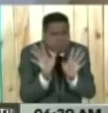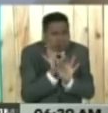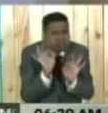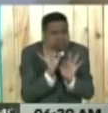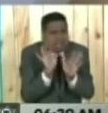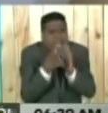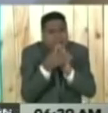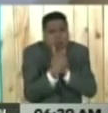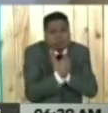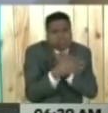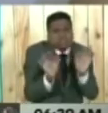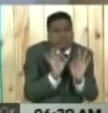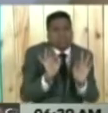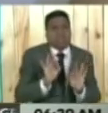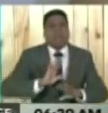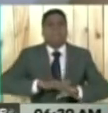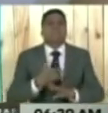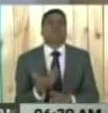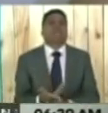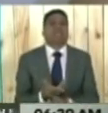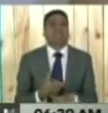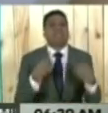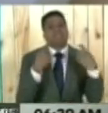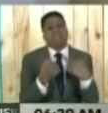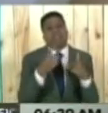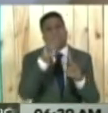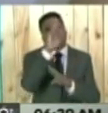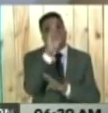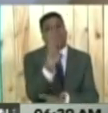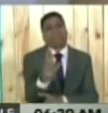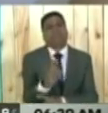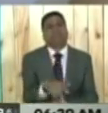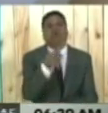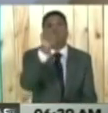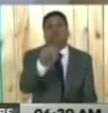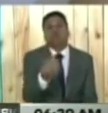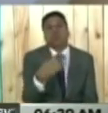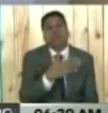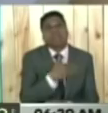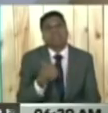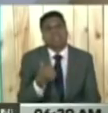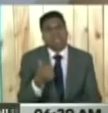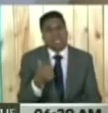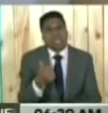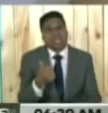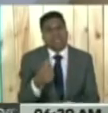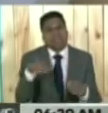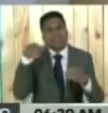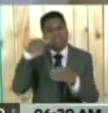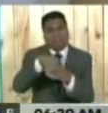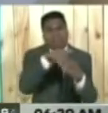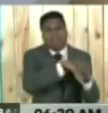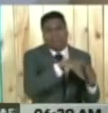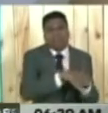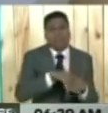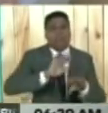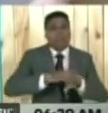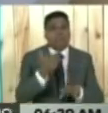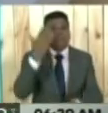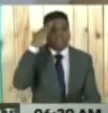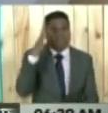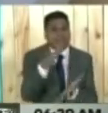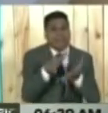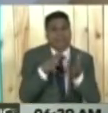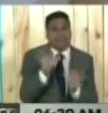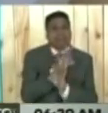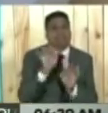porque es un irrespeto total. Ellos de verdad nunca han querido un referéndum porque saben que no lo pueden ganar. Ellos